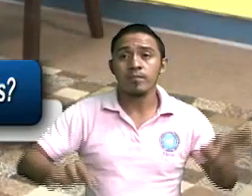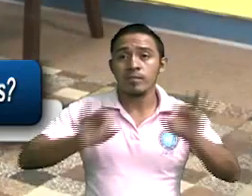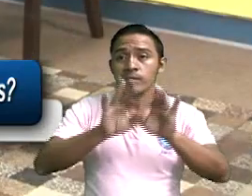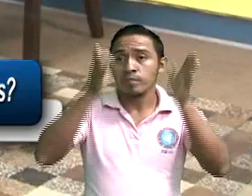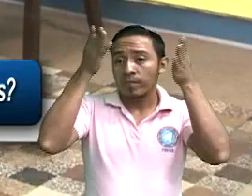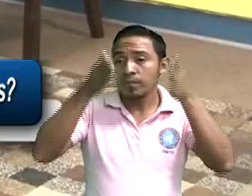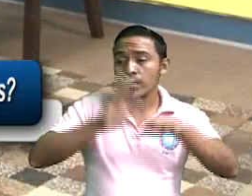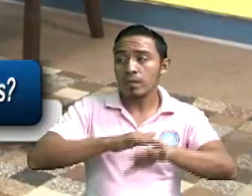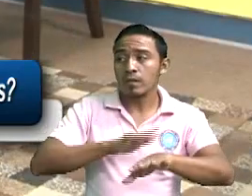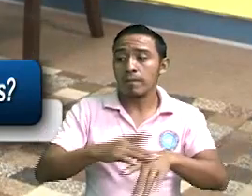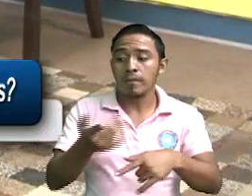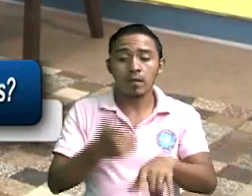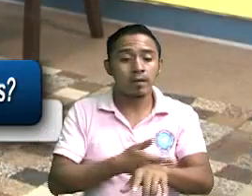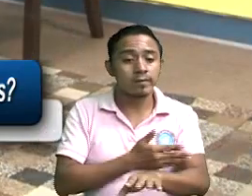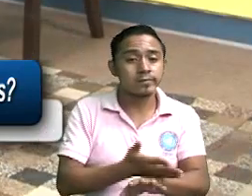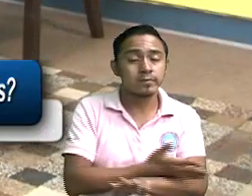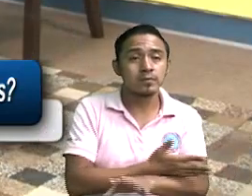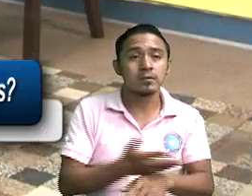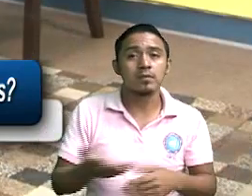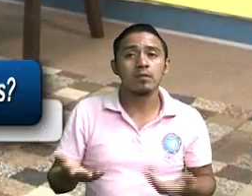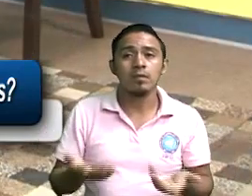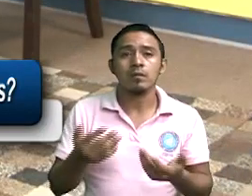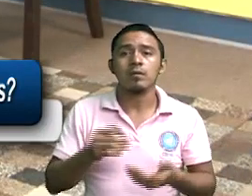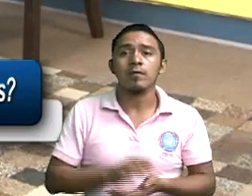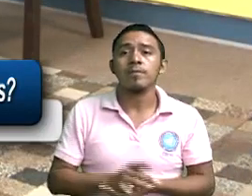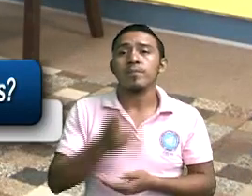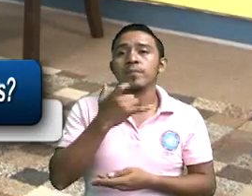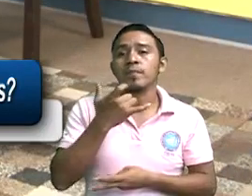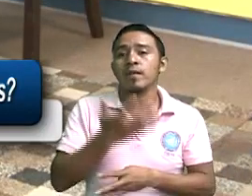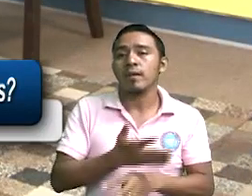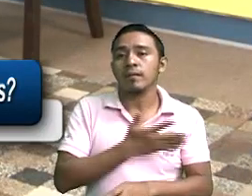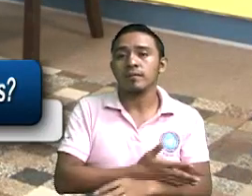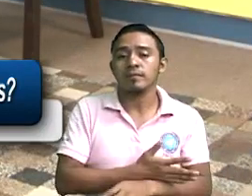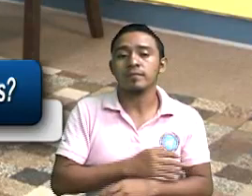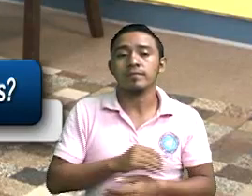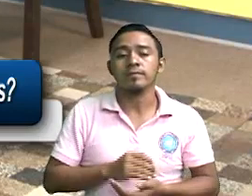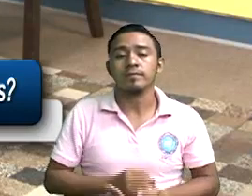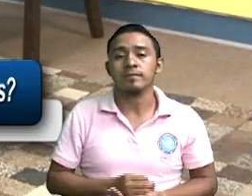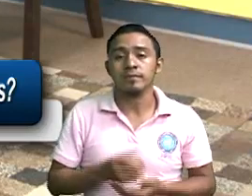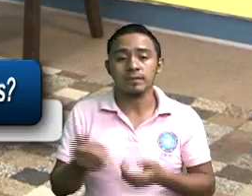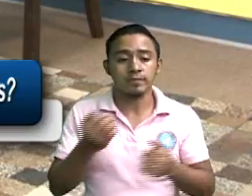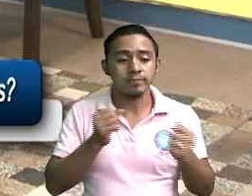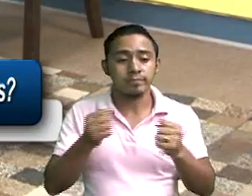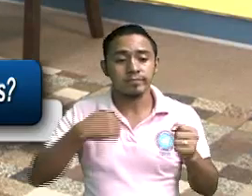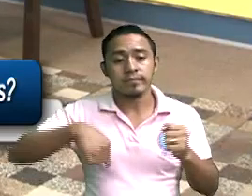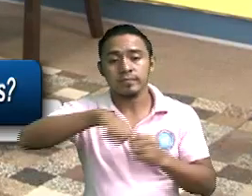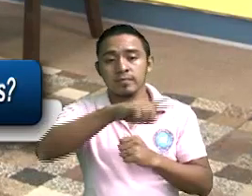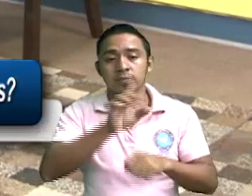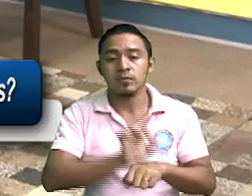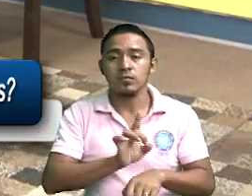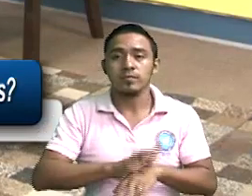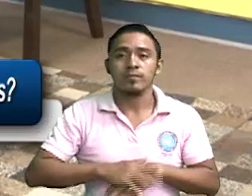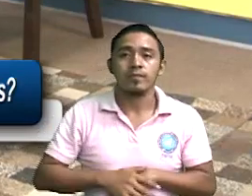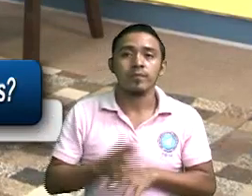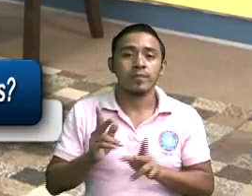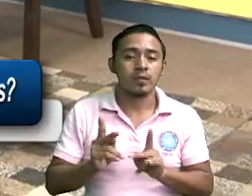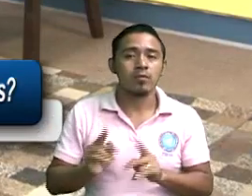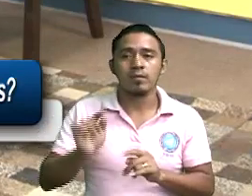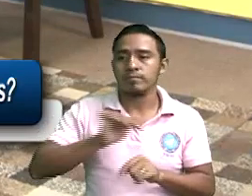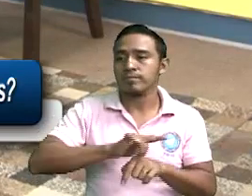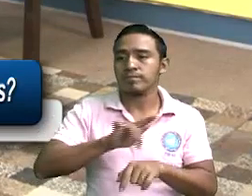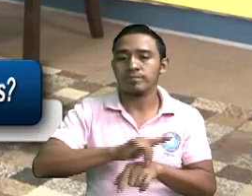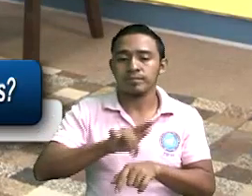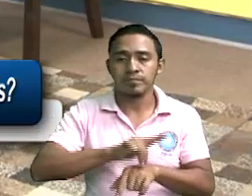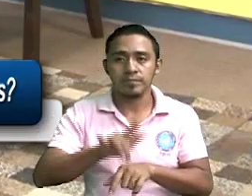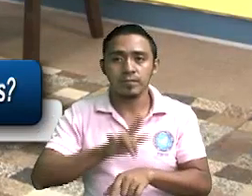pues, buscar ese diagnóstico. Claro, porque a pesar de que la razón por la que el paciente generalmente